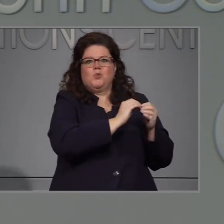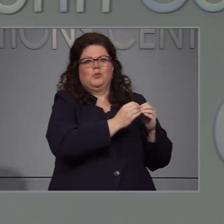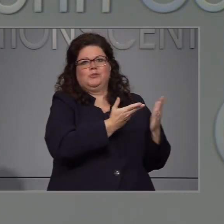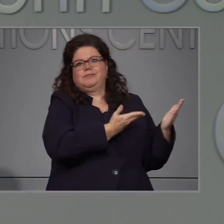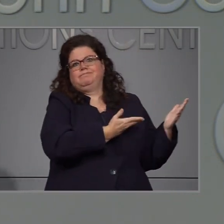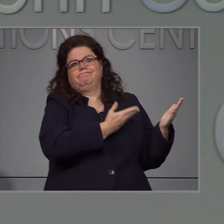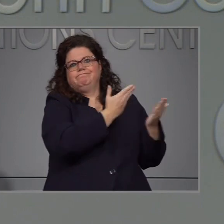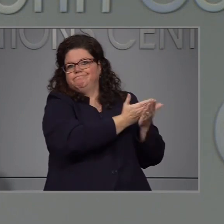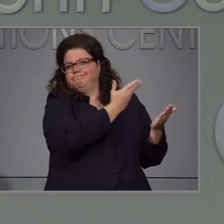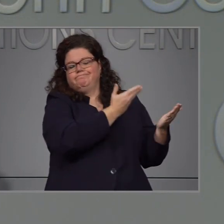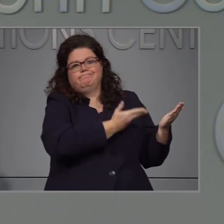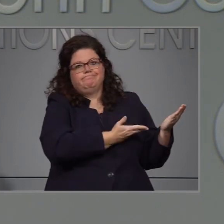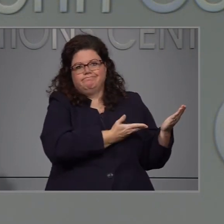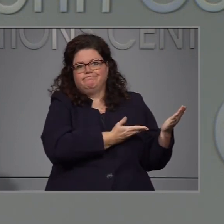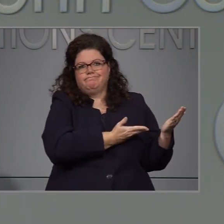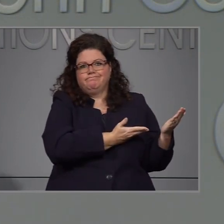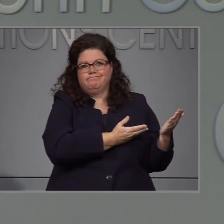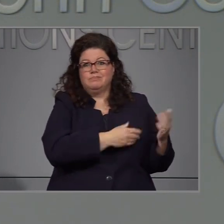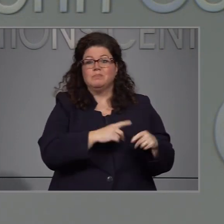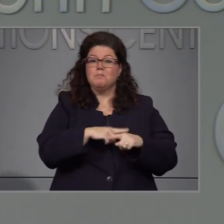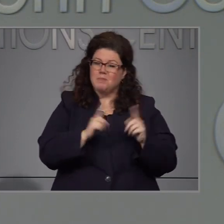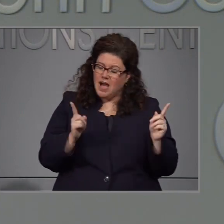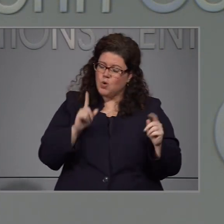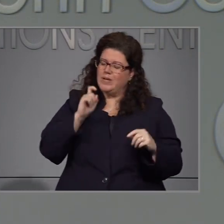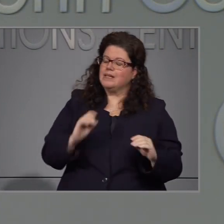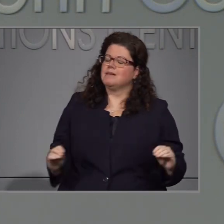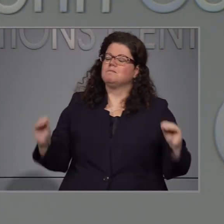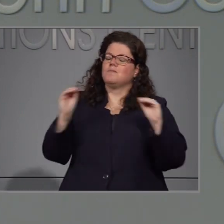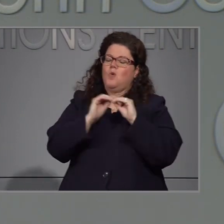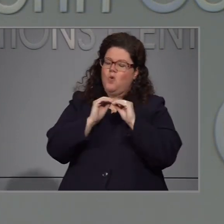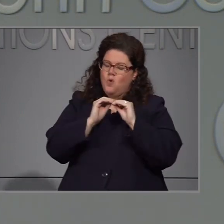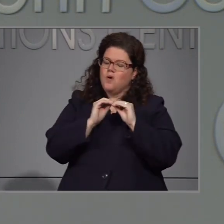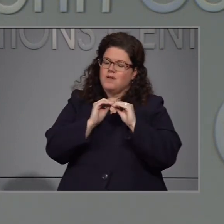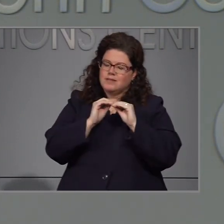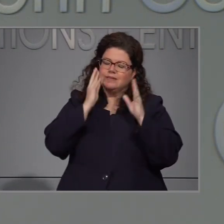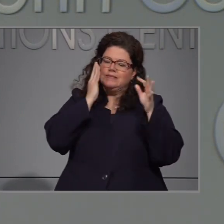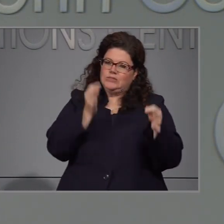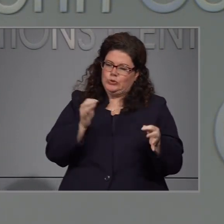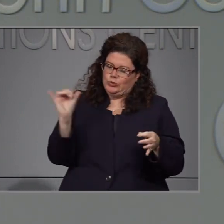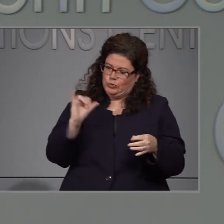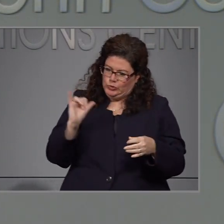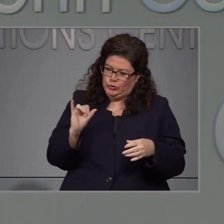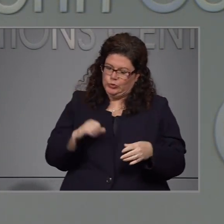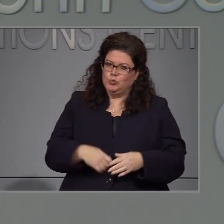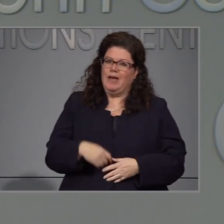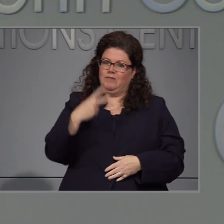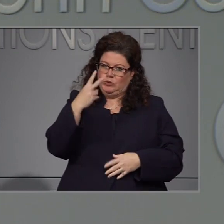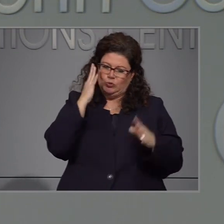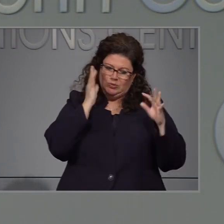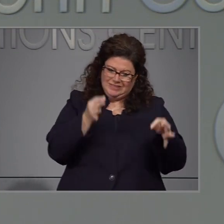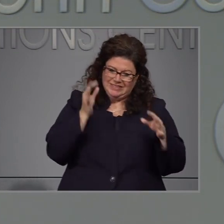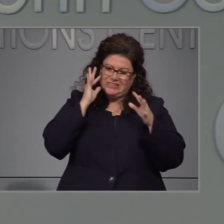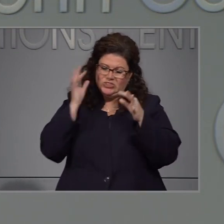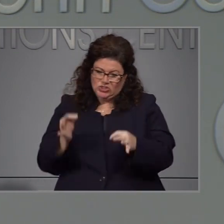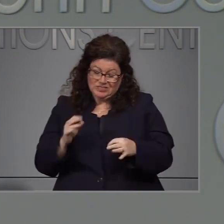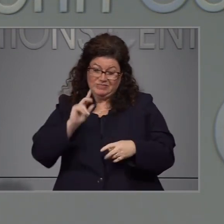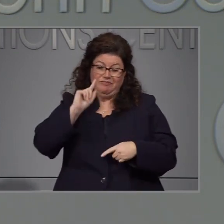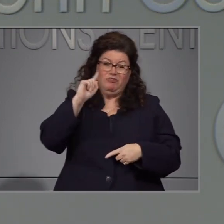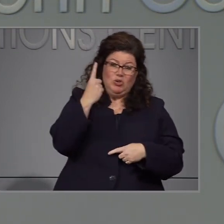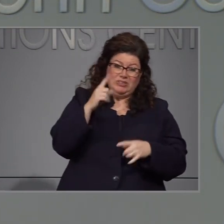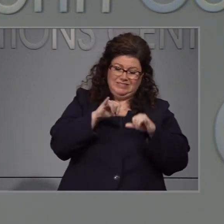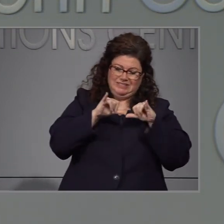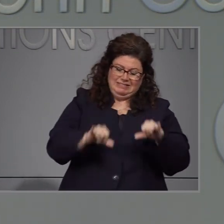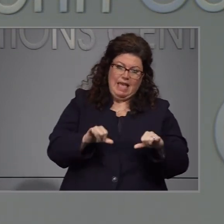una de 2 decisiones importantes que debemos tomar para eficazmente contrarrestar esta enfermedad. La